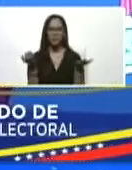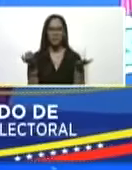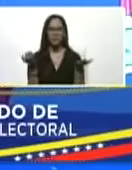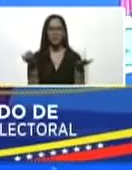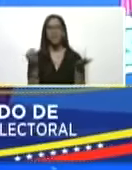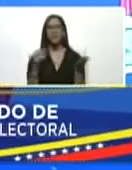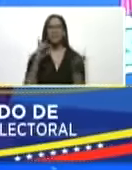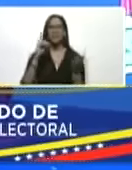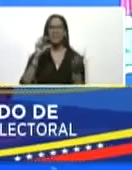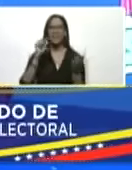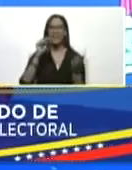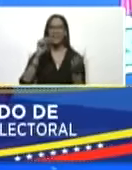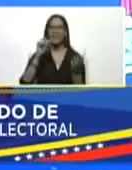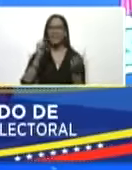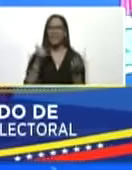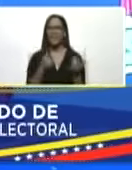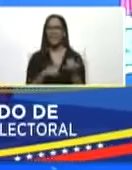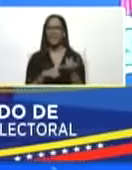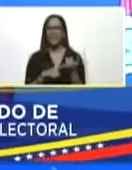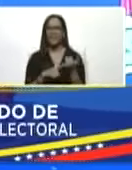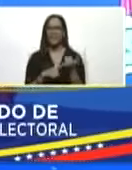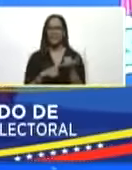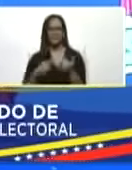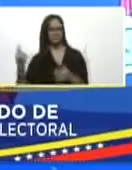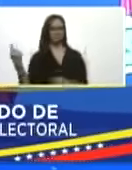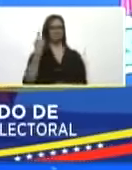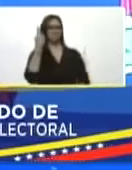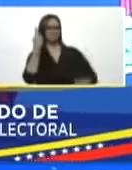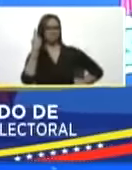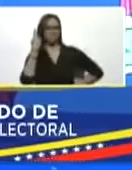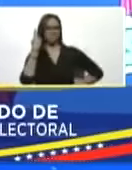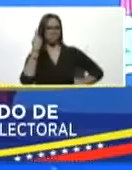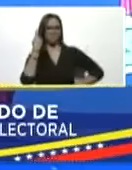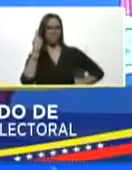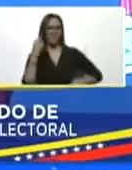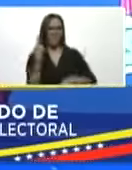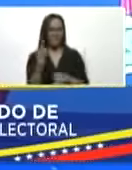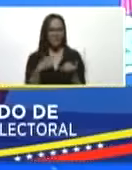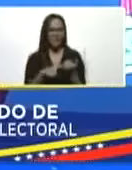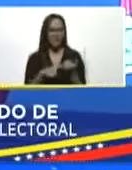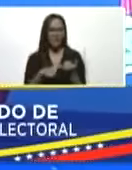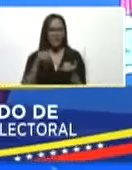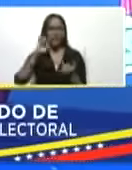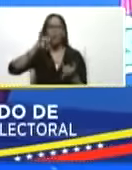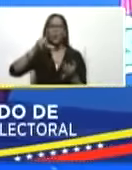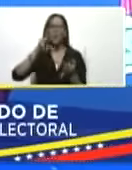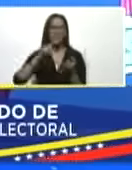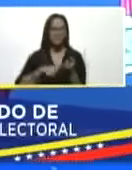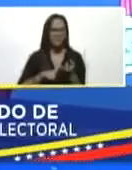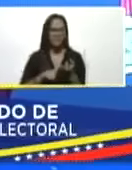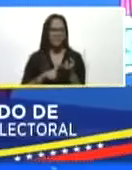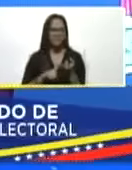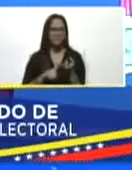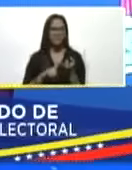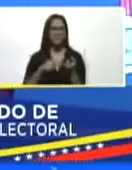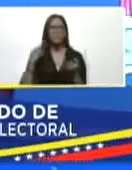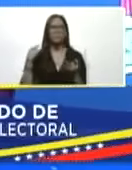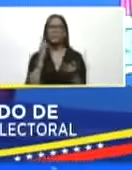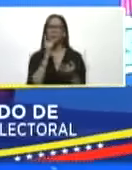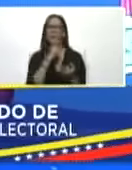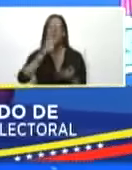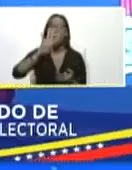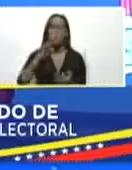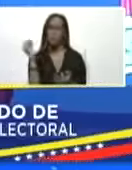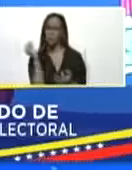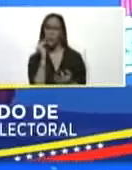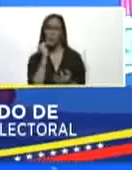Daniel Ceballos, Antonio Ecarri, Luis Eduardo Martínez, para nombrar cuatro patarucos de los